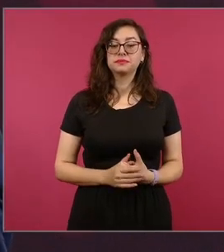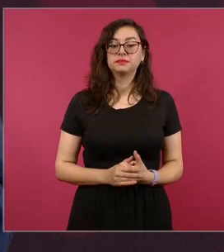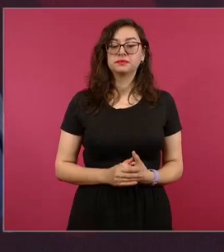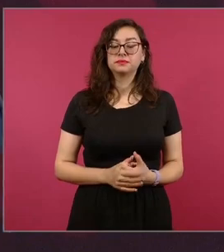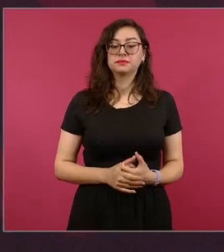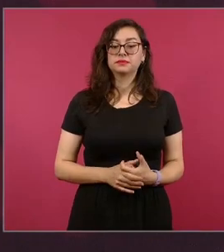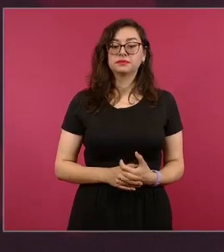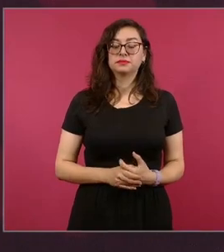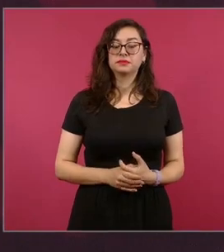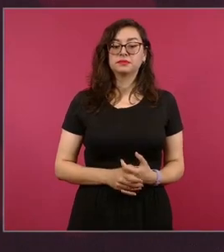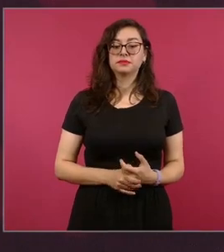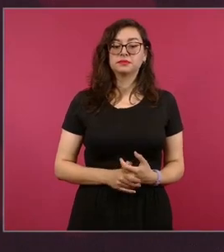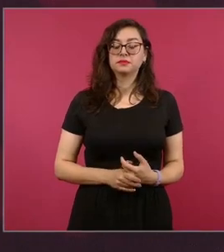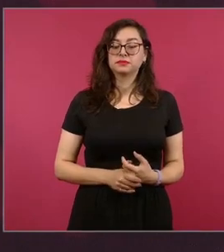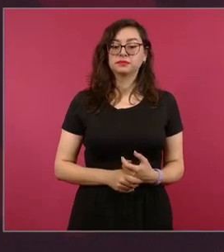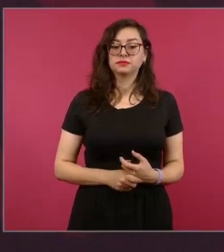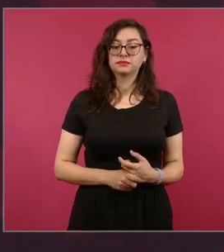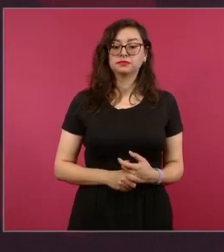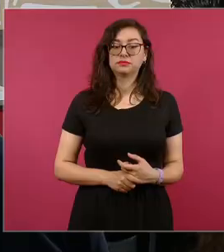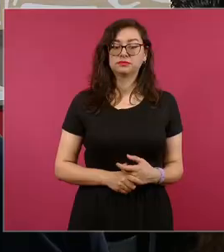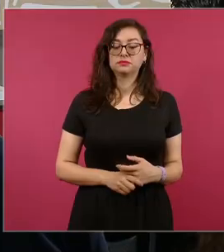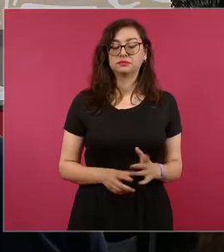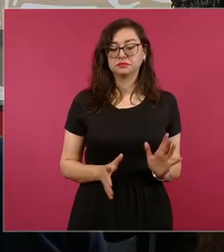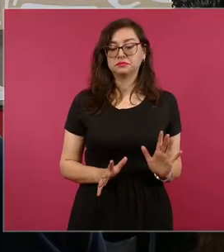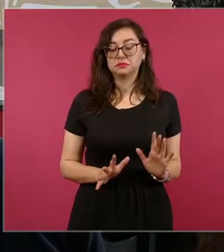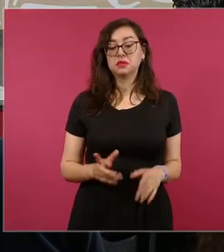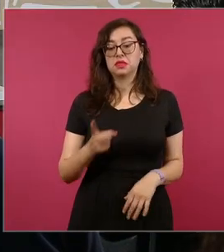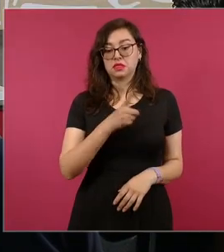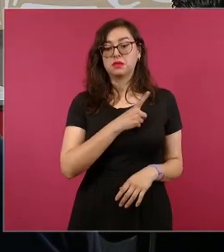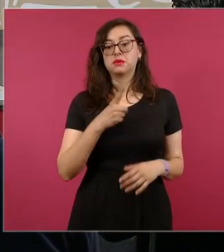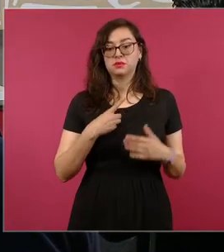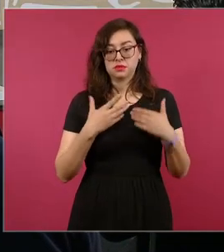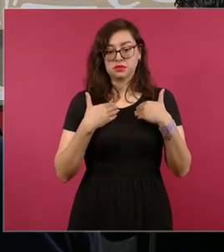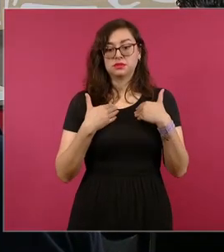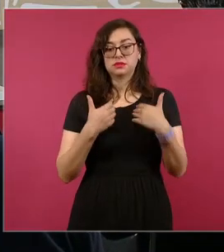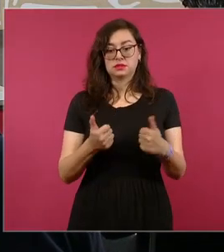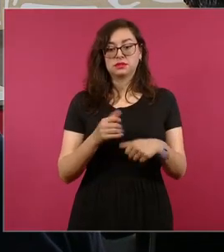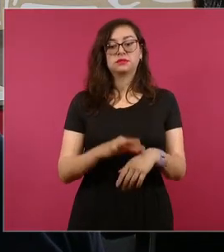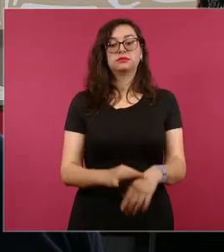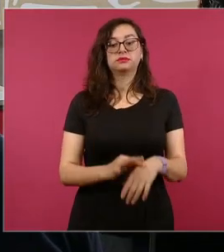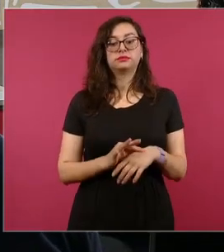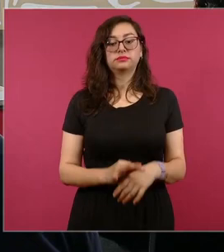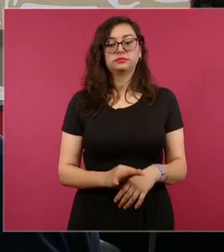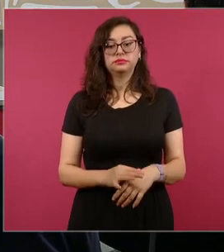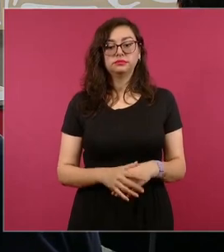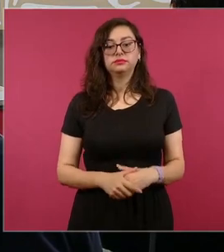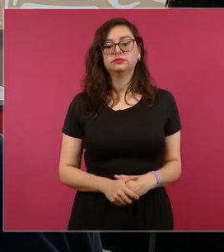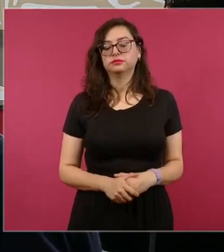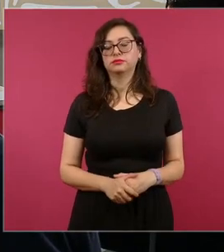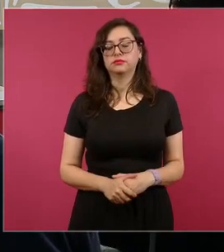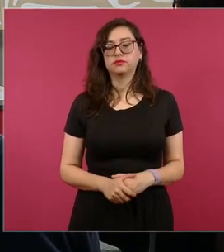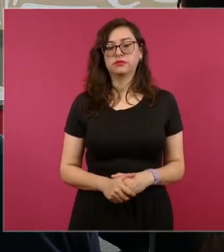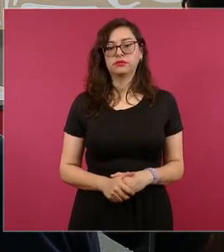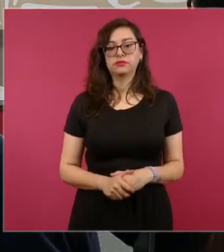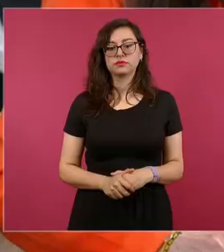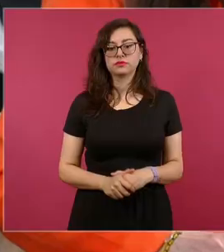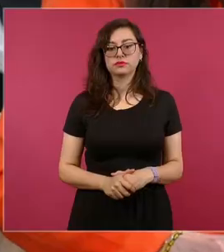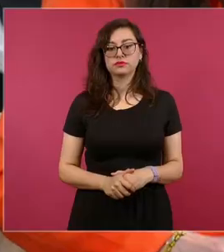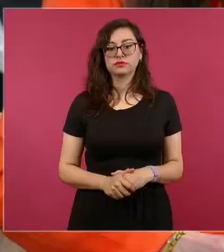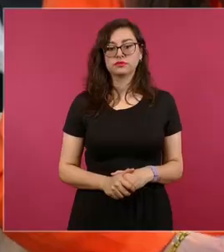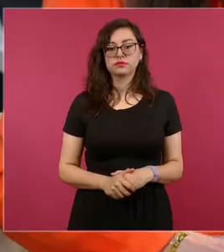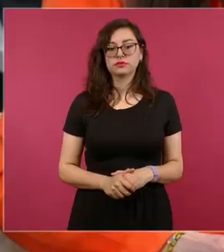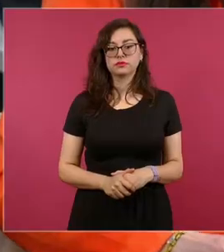Y hay que entender las cosas, ¿no? Como son. Y además en este tema migratorio,